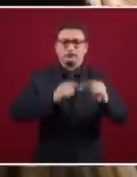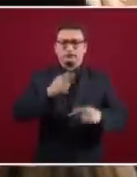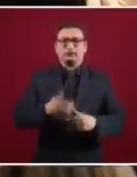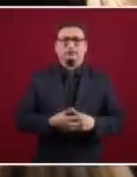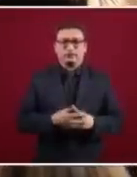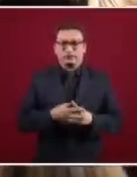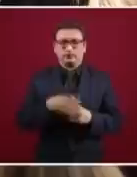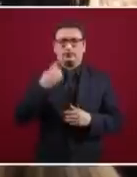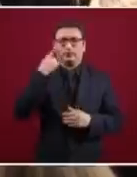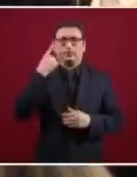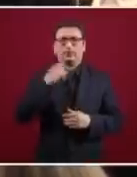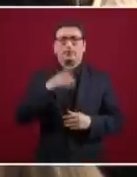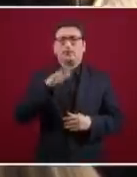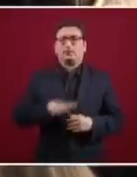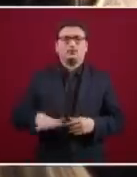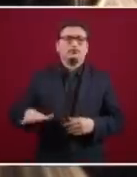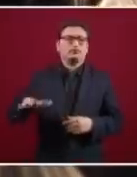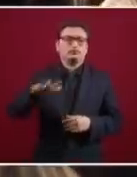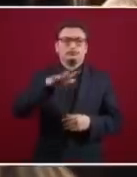la infraestructura